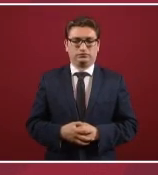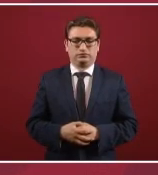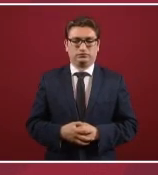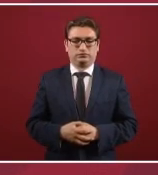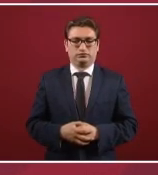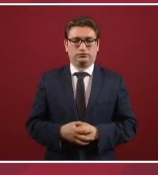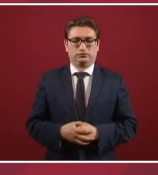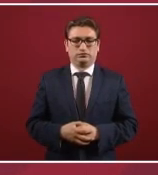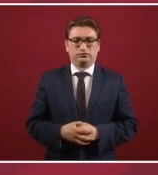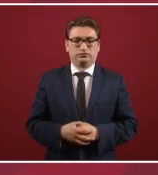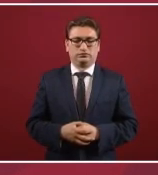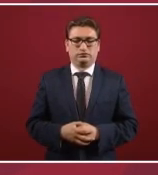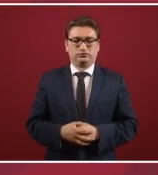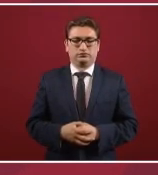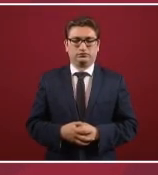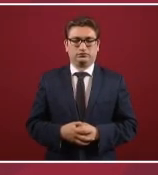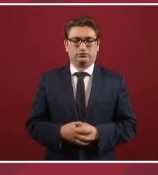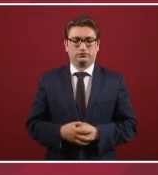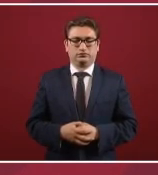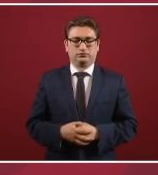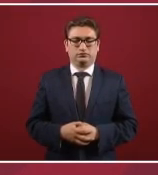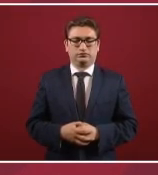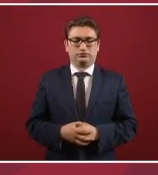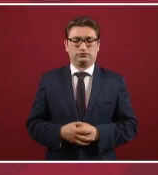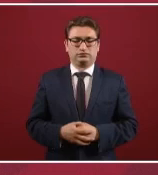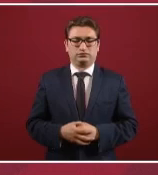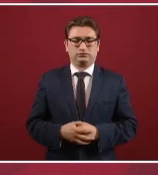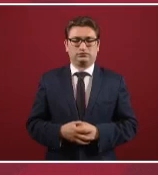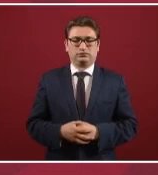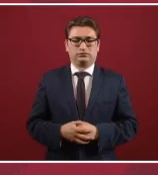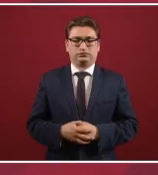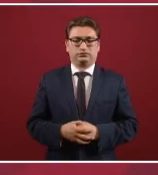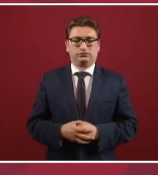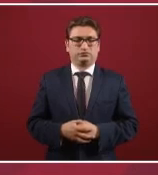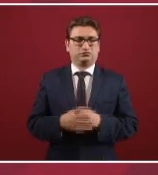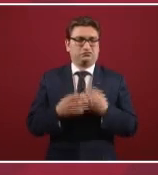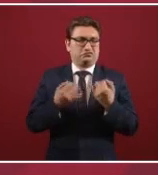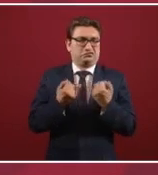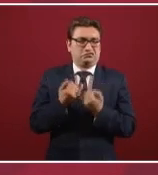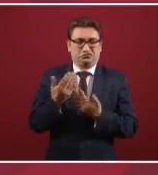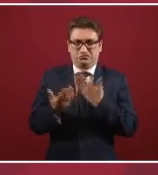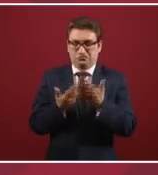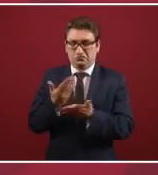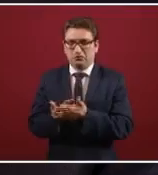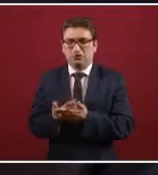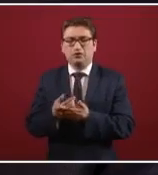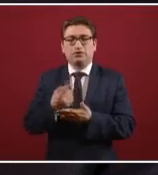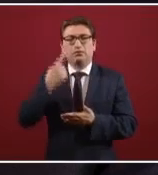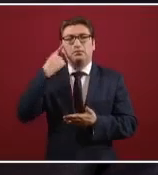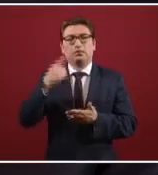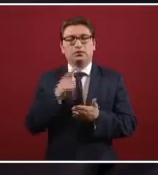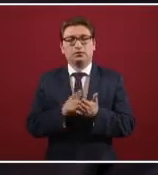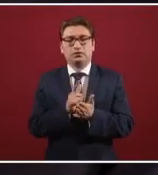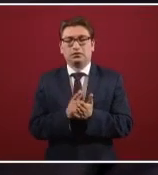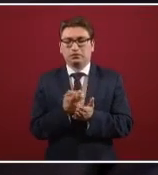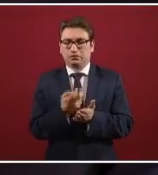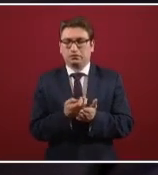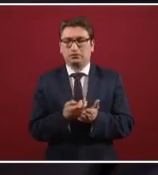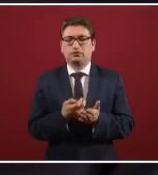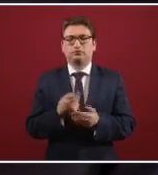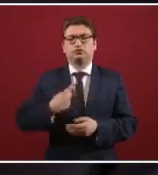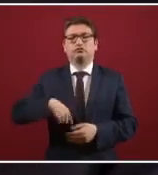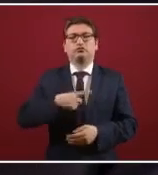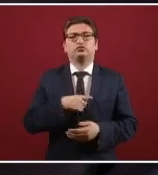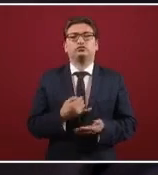inclusive estaba la propuesta de ley y decidimos